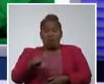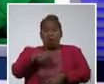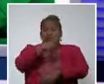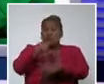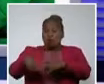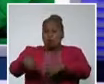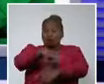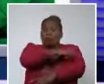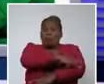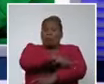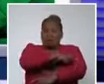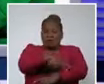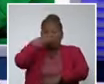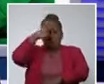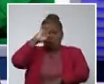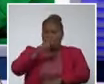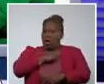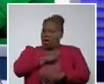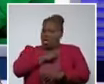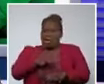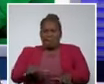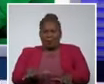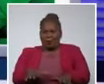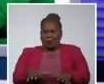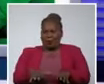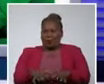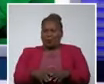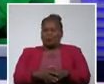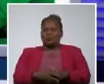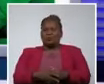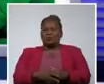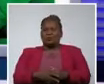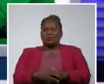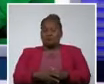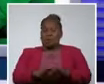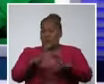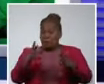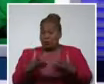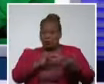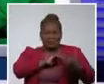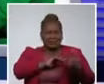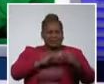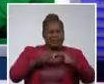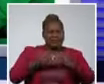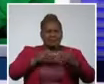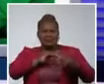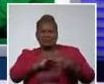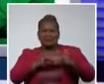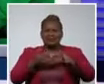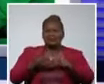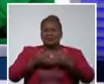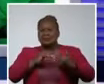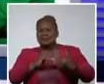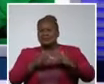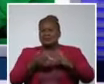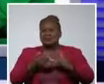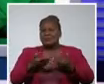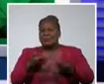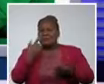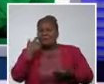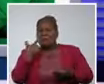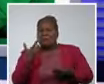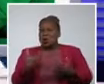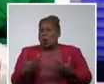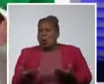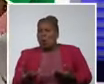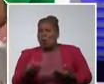pone de ejemplo cómo cuando el mundo tiene toda esta discusión, como que podemos ver para poder tener la vacuna,